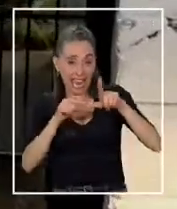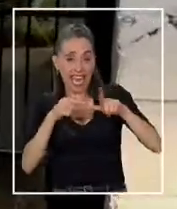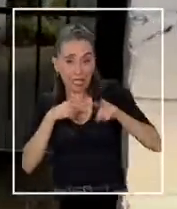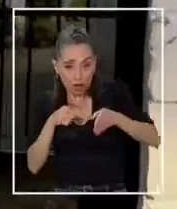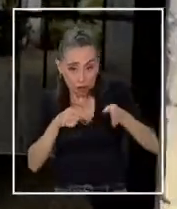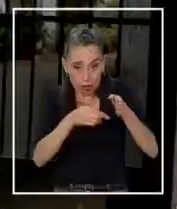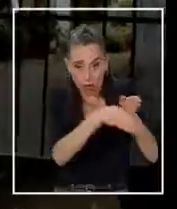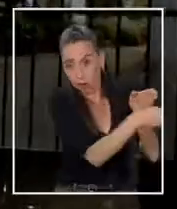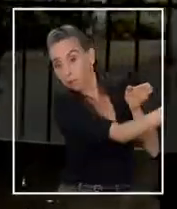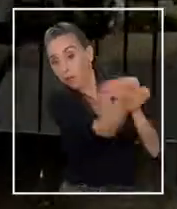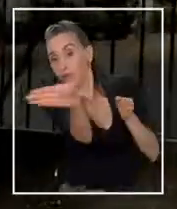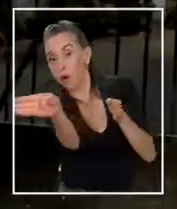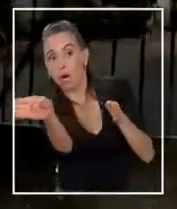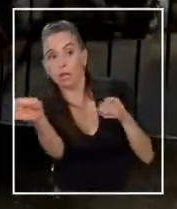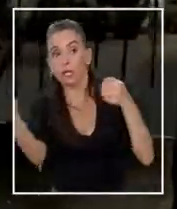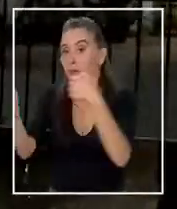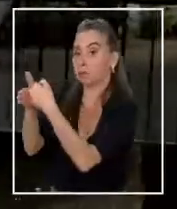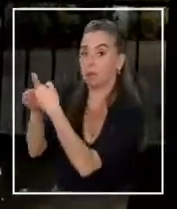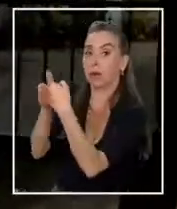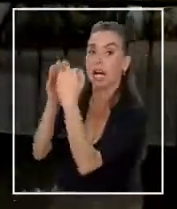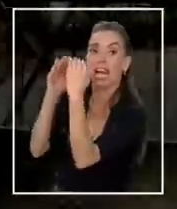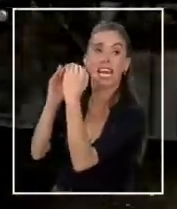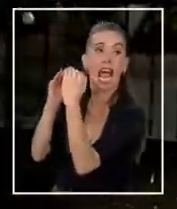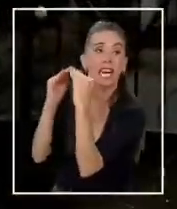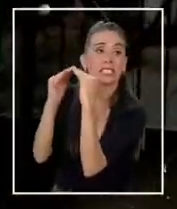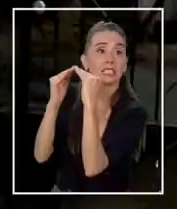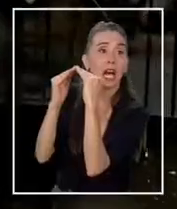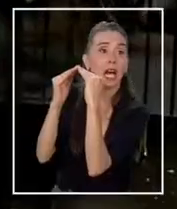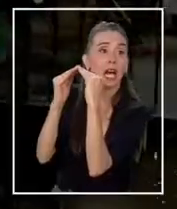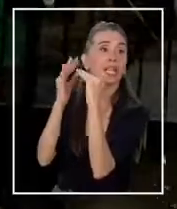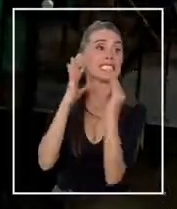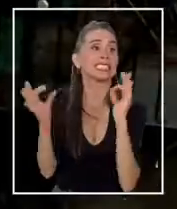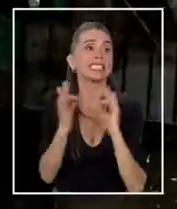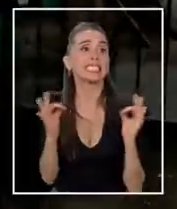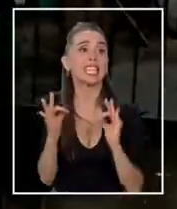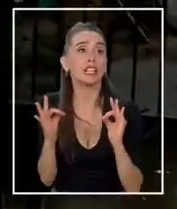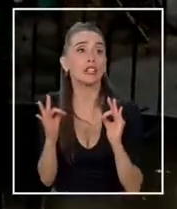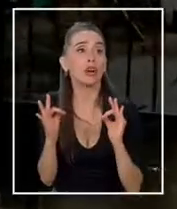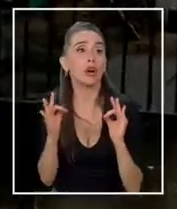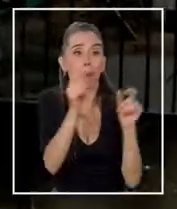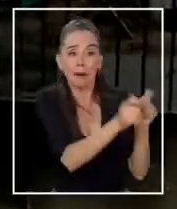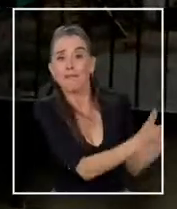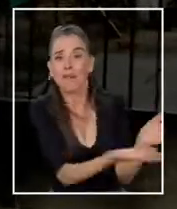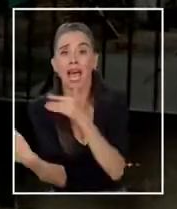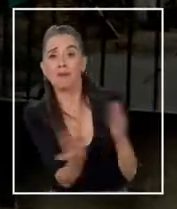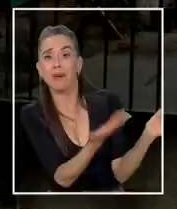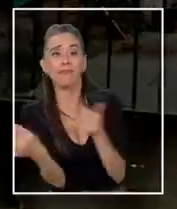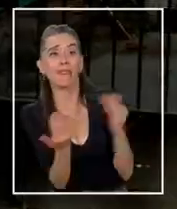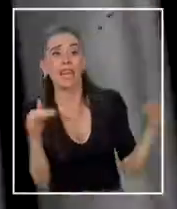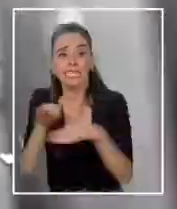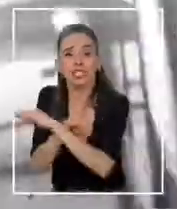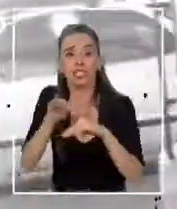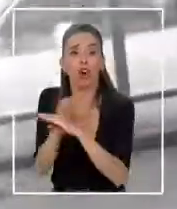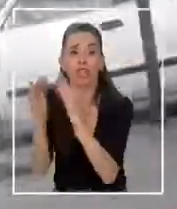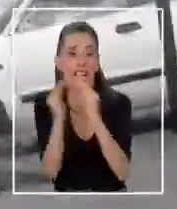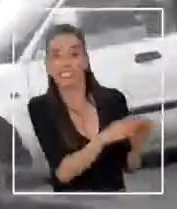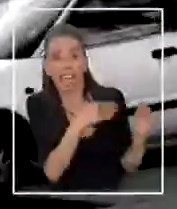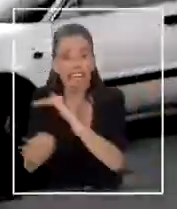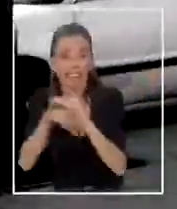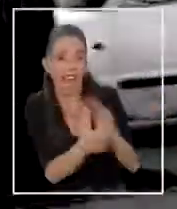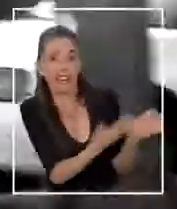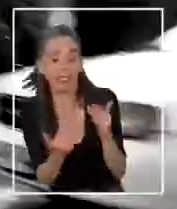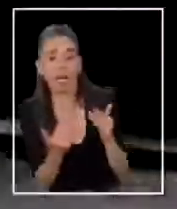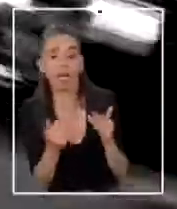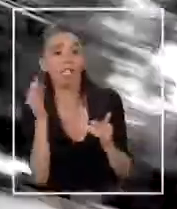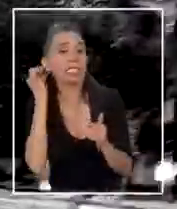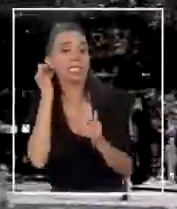entré hacia la vuelta y de ahí, de una de las casas, hay una señora que está rescatando a la gente, escondiéndola en las casas. Y ahí